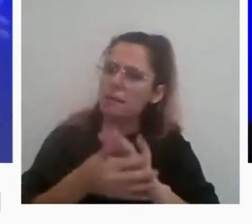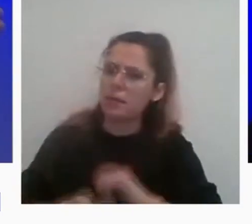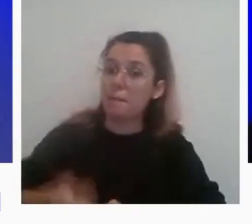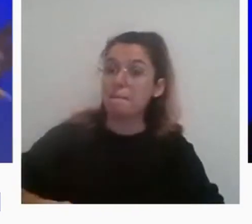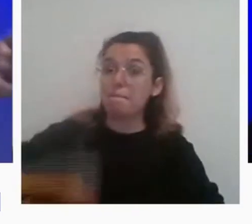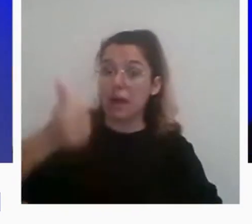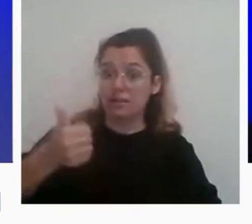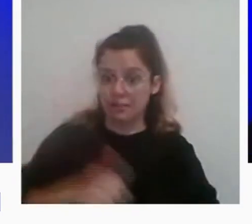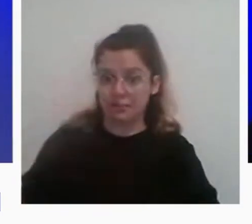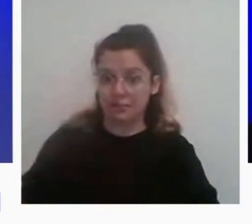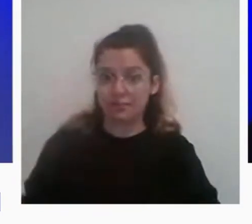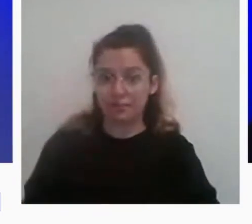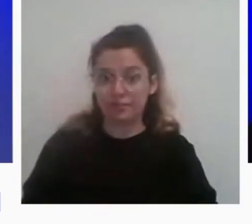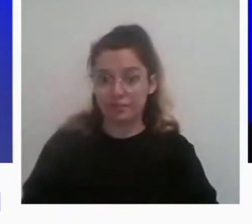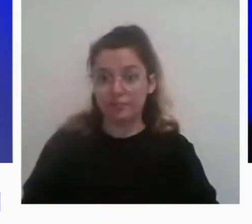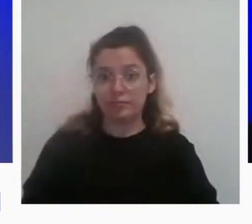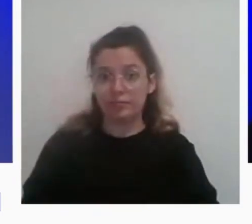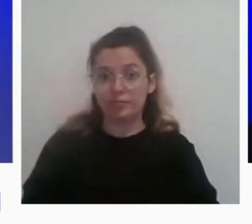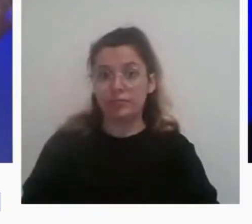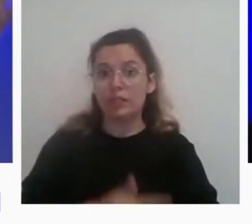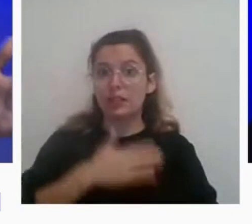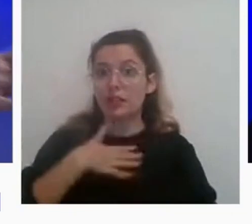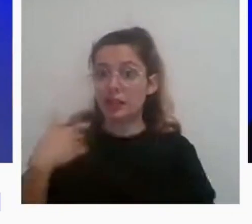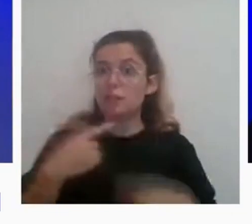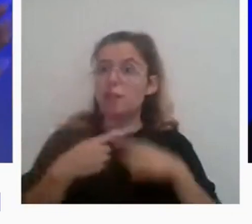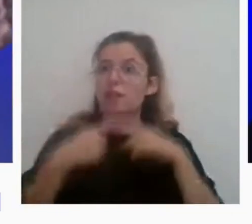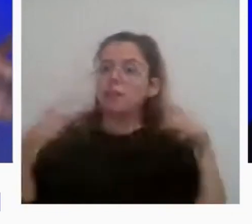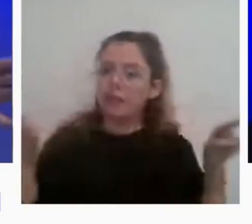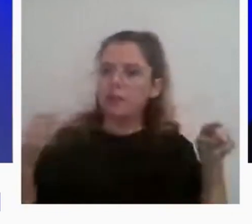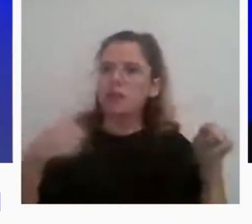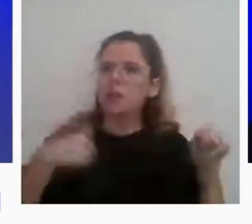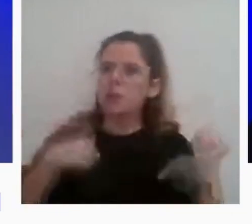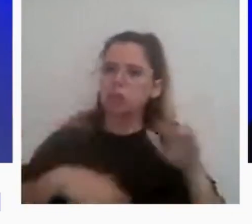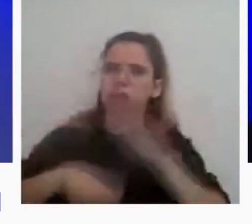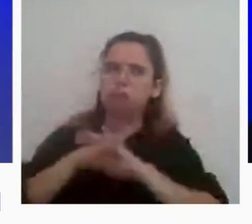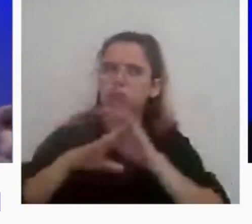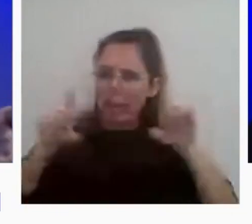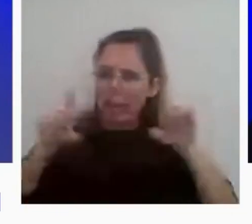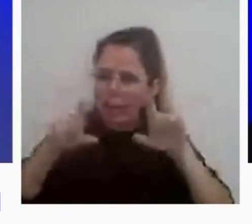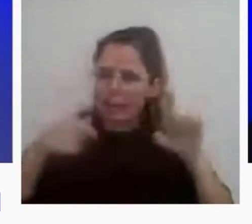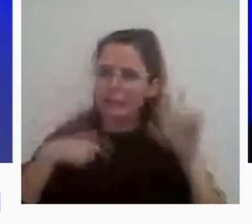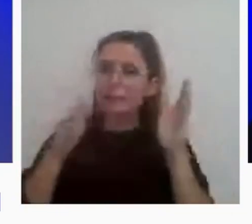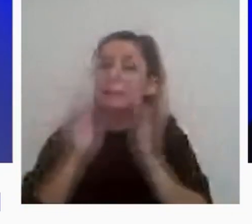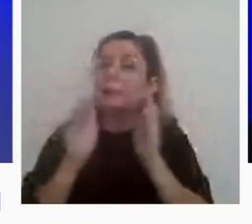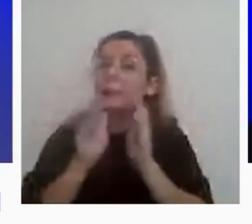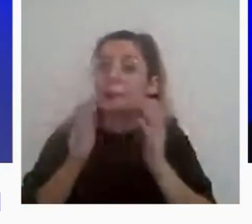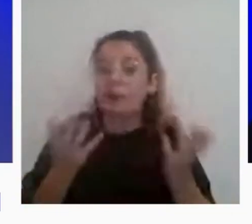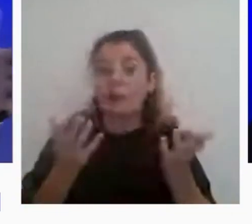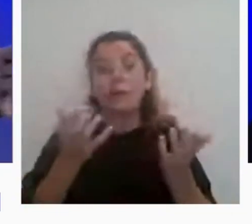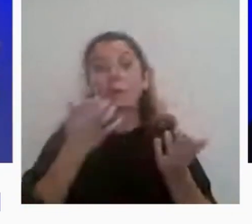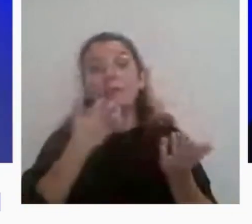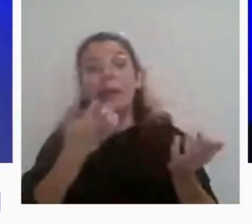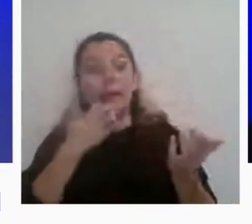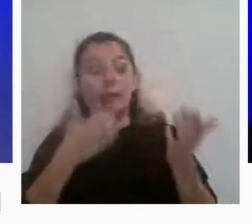parece que como queremos diferenciarnos, pero yo sigo teniendo aquella agencia pequeñita en mi pueblo en el que damos servicio, por ejemplo, al Inserso a día de hoy.